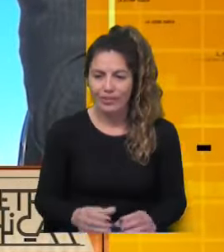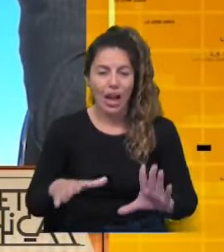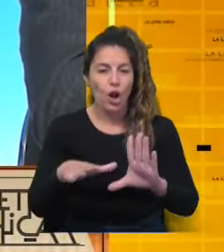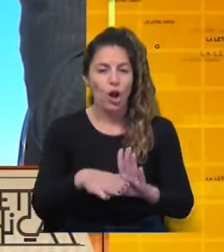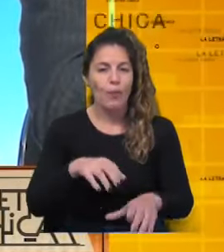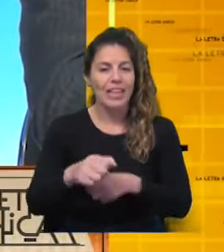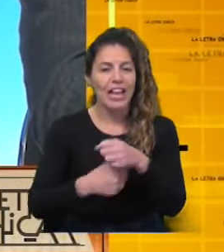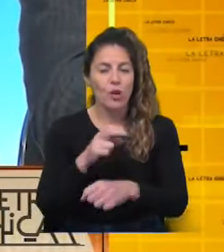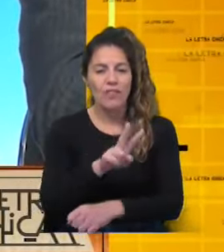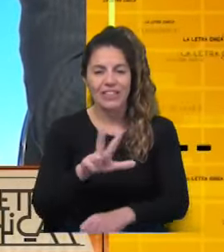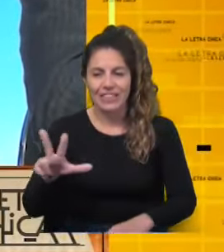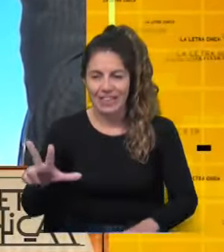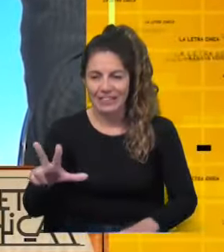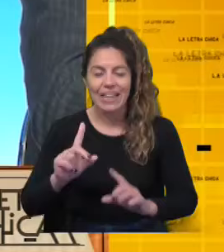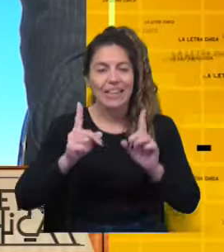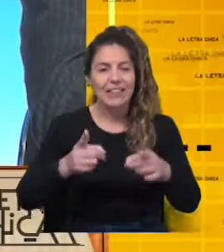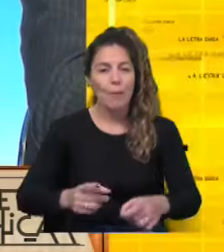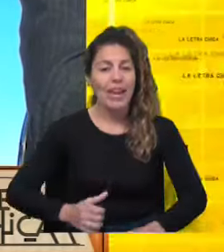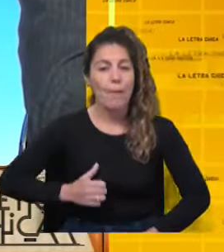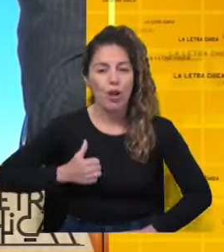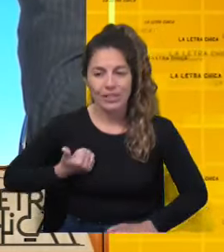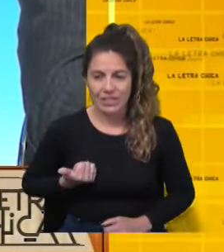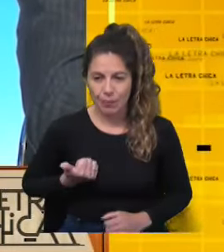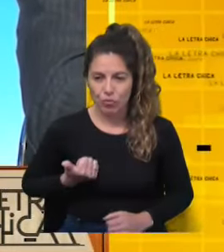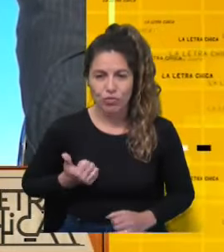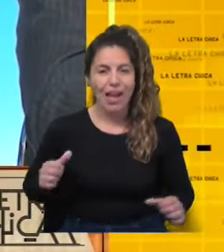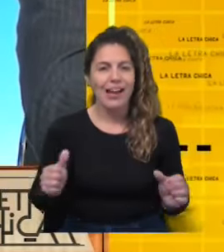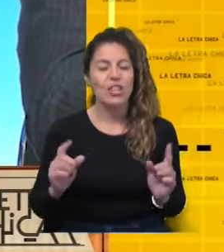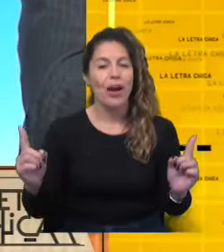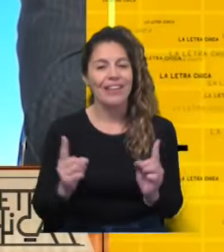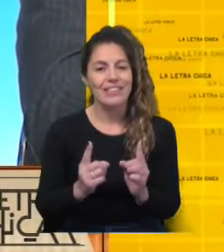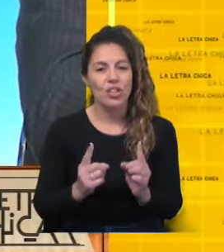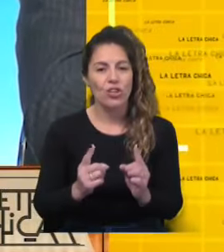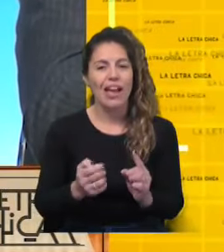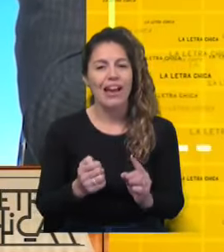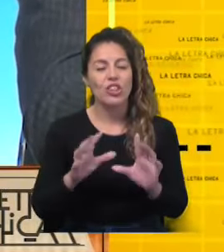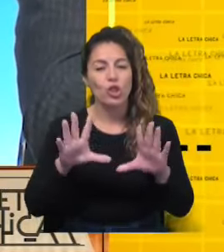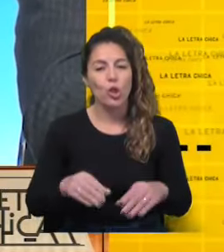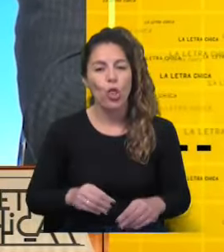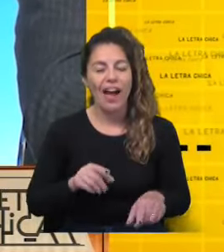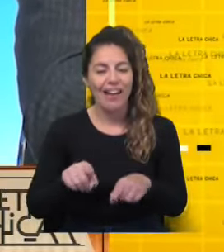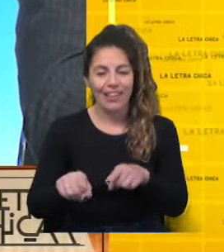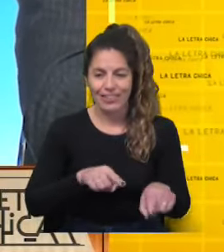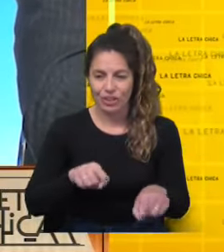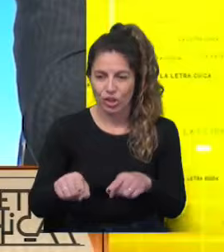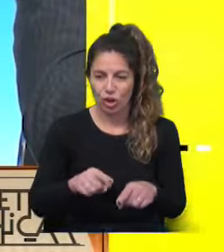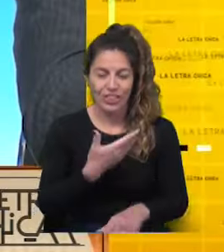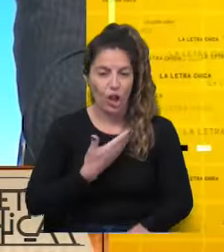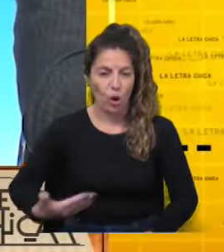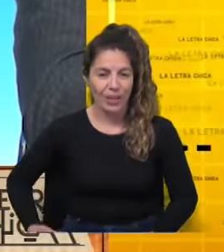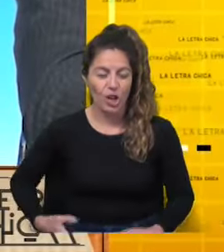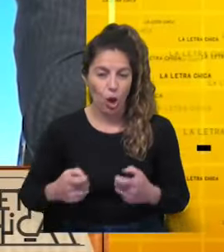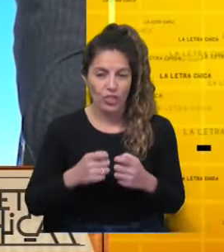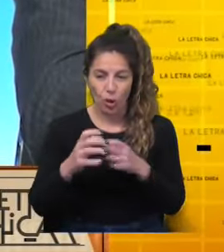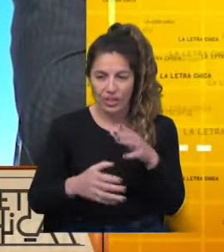al 2023, pero también aprovechamos a hacer una rendición de lo que ha sido toda esta gestión del gobierno de